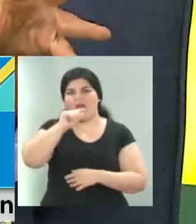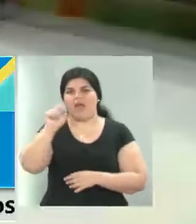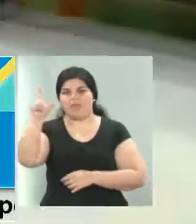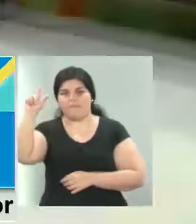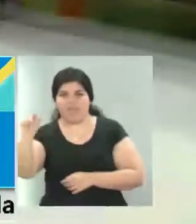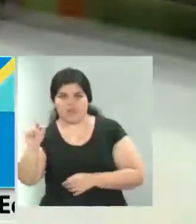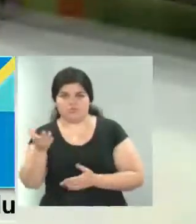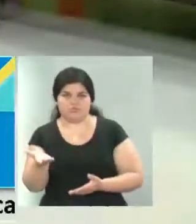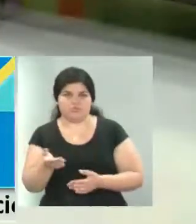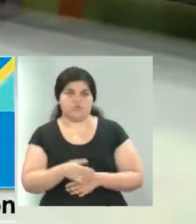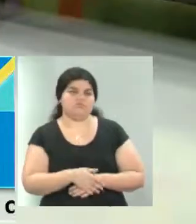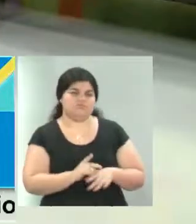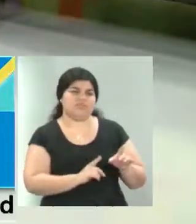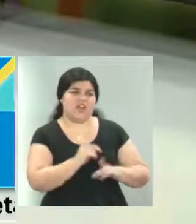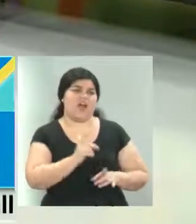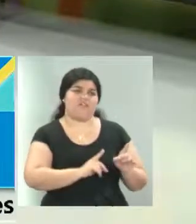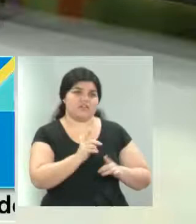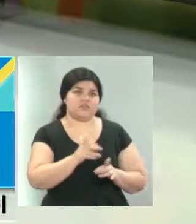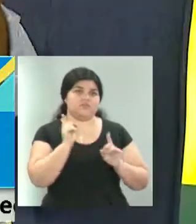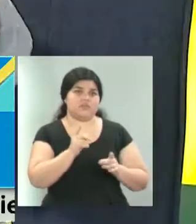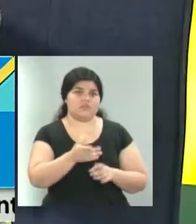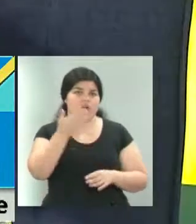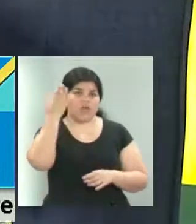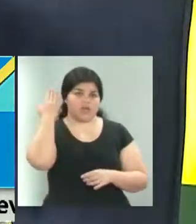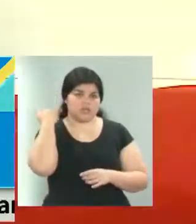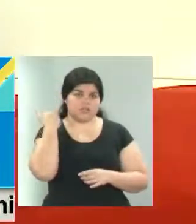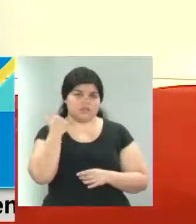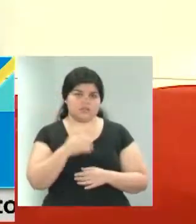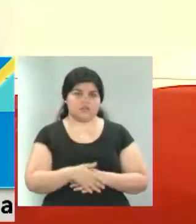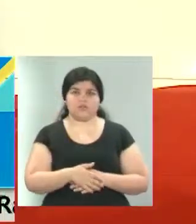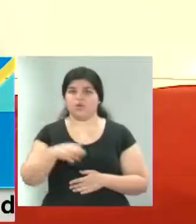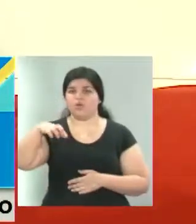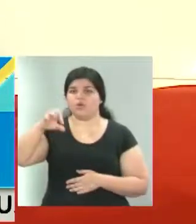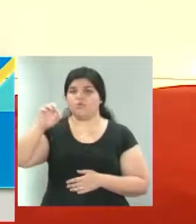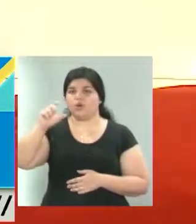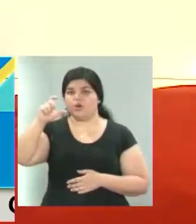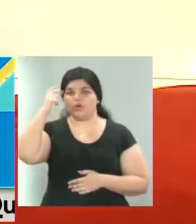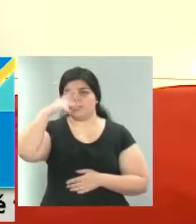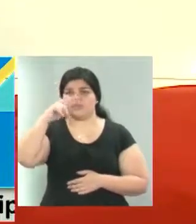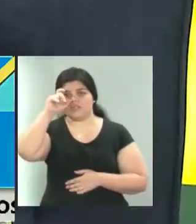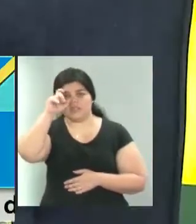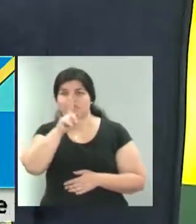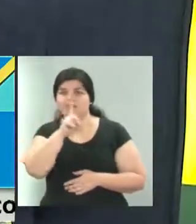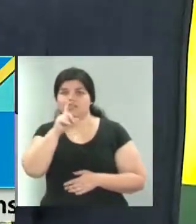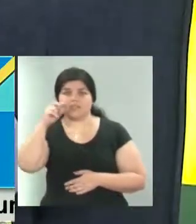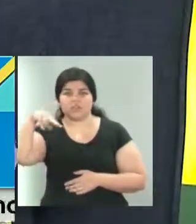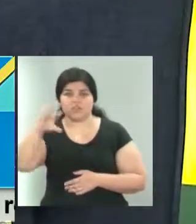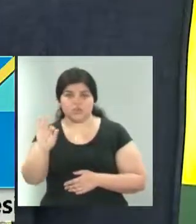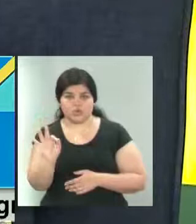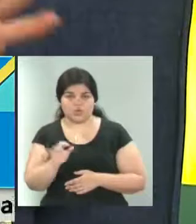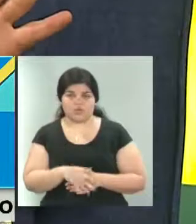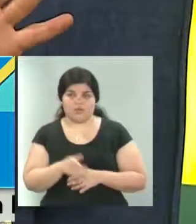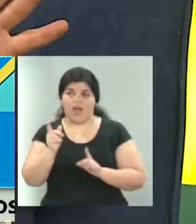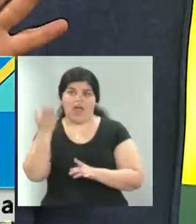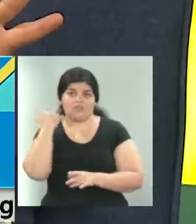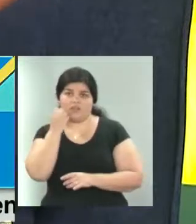violencia. Mirá, de la época, ¿te acordás de los hooligans que ahí fue? Bueno, eso te iba a decir, Pochettino ayer lo declaraba. Ahí explotó, éramos